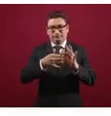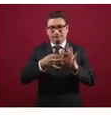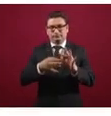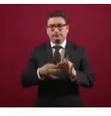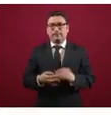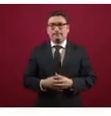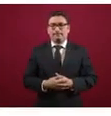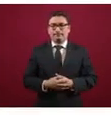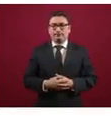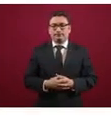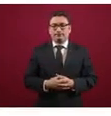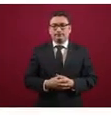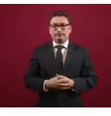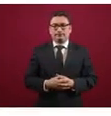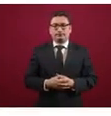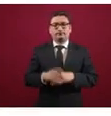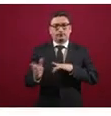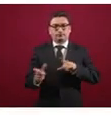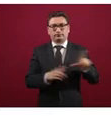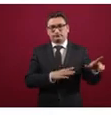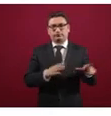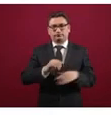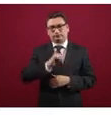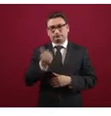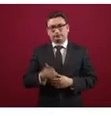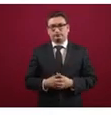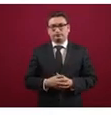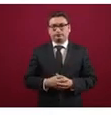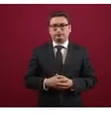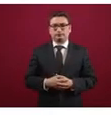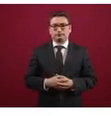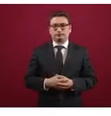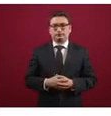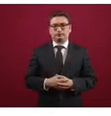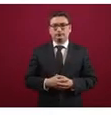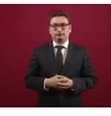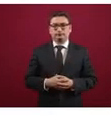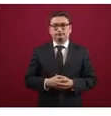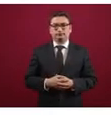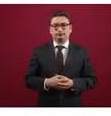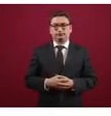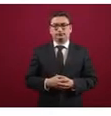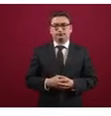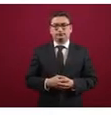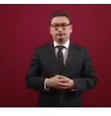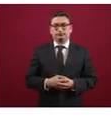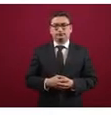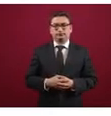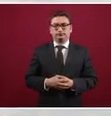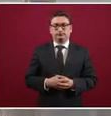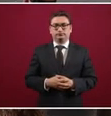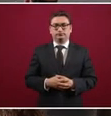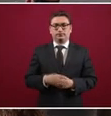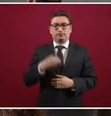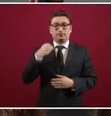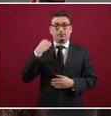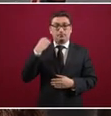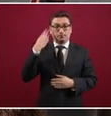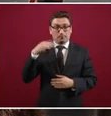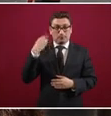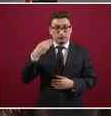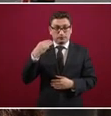por otro lado la siguiente les informo que de marzo para acá se